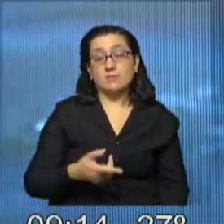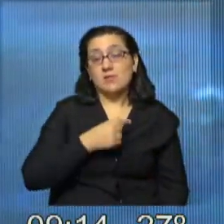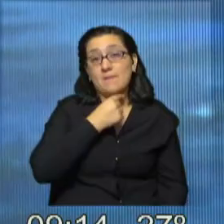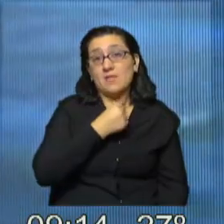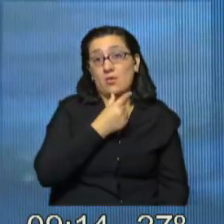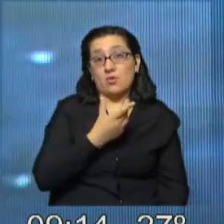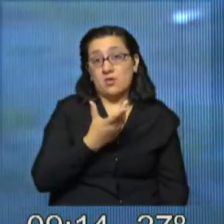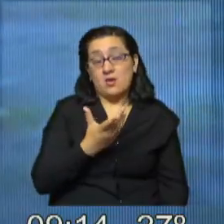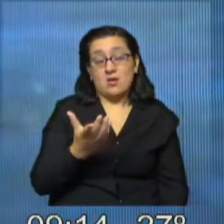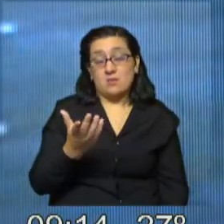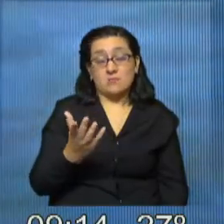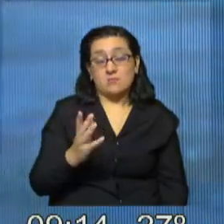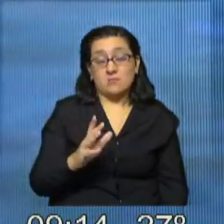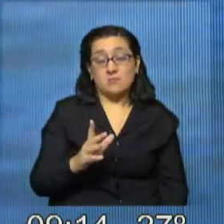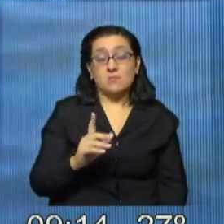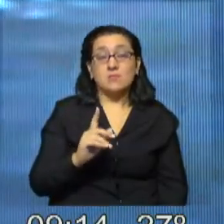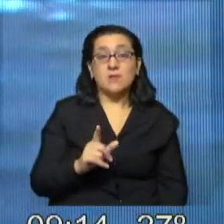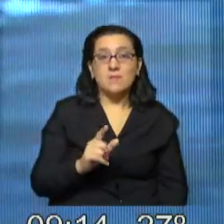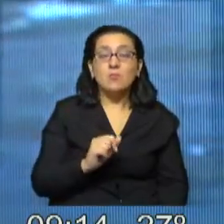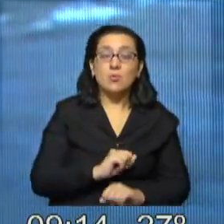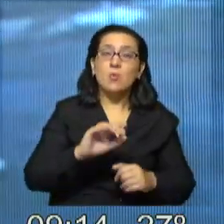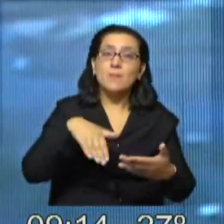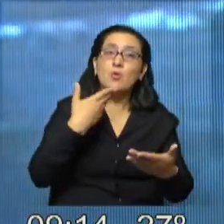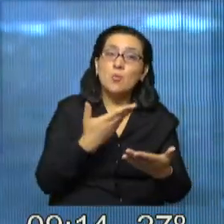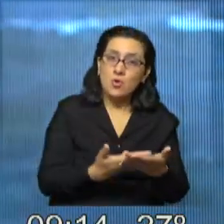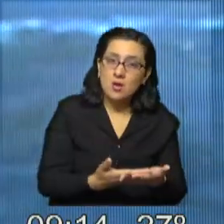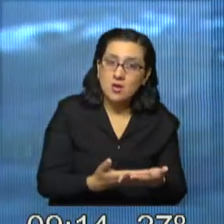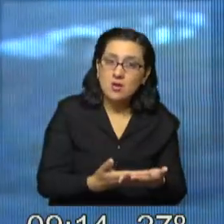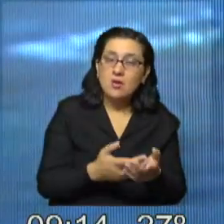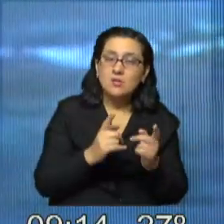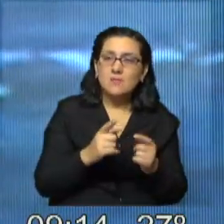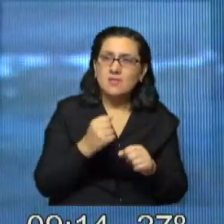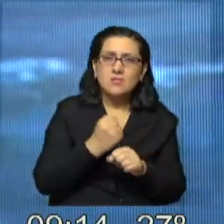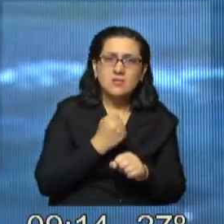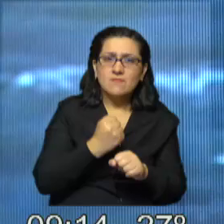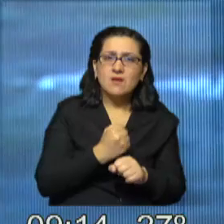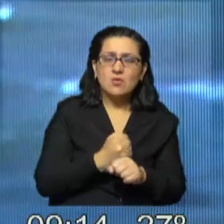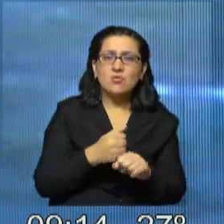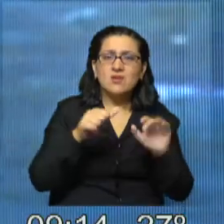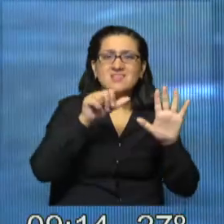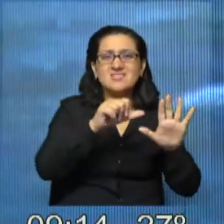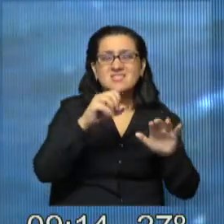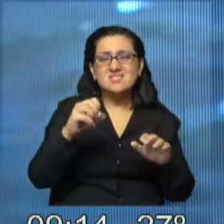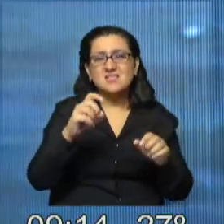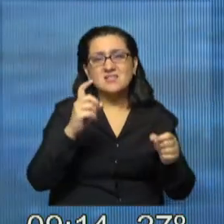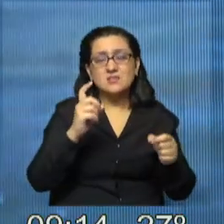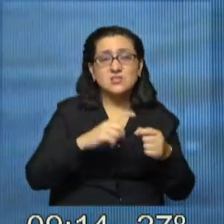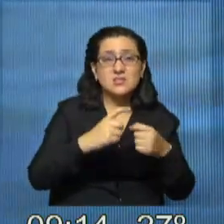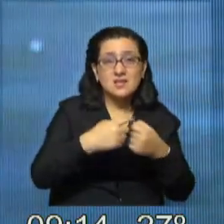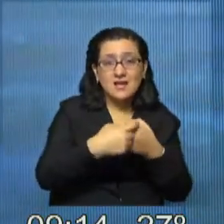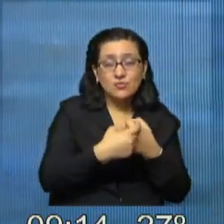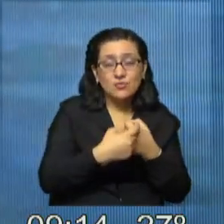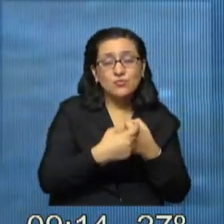marketing. También estamos dispuestos a poner propuestas arriba de la mesa y poner trabajo de nuestras 60 filiales en todo el país y de los miles